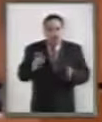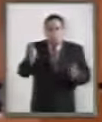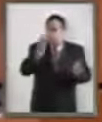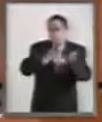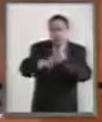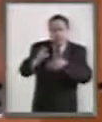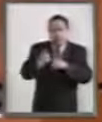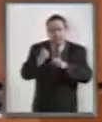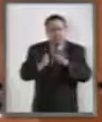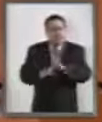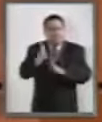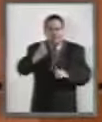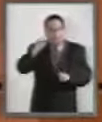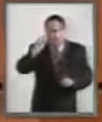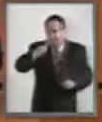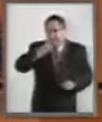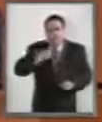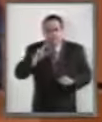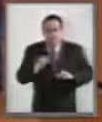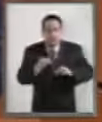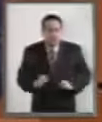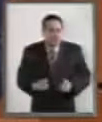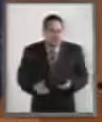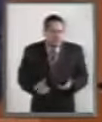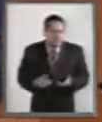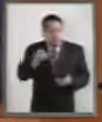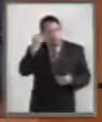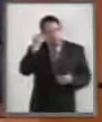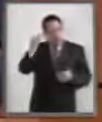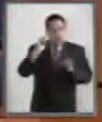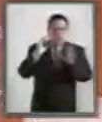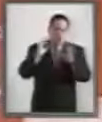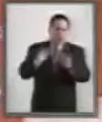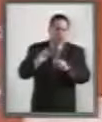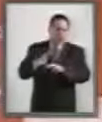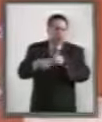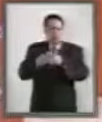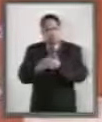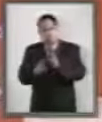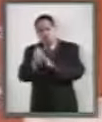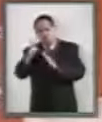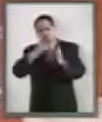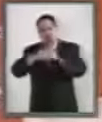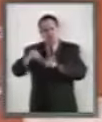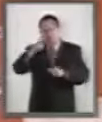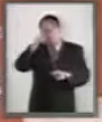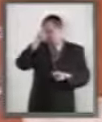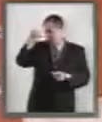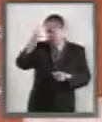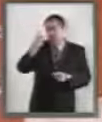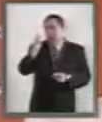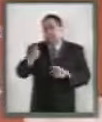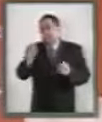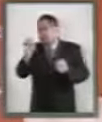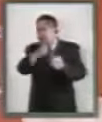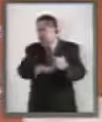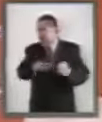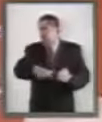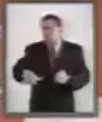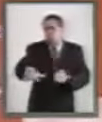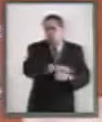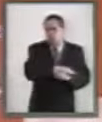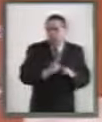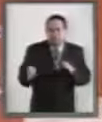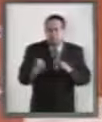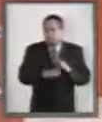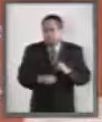eso, es mentira. Está planteándose ya como una utopía, como un engaño general. Desde